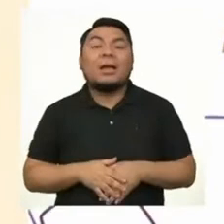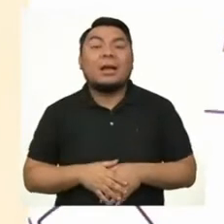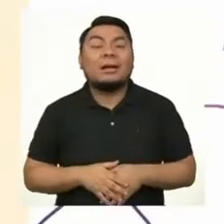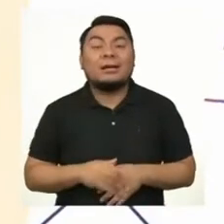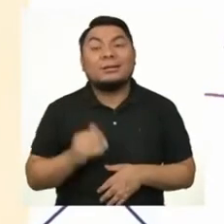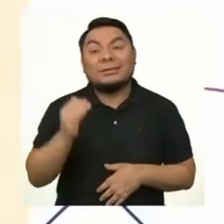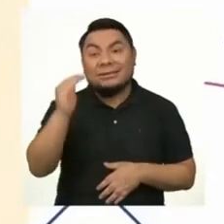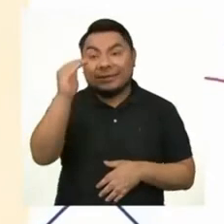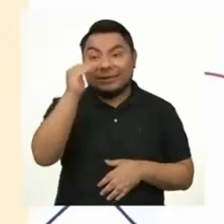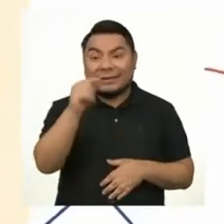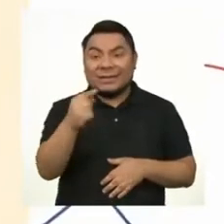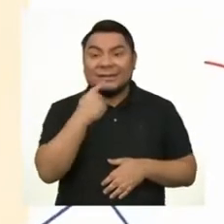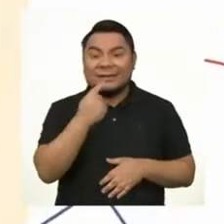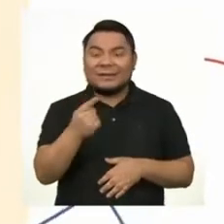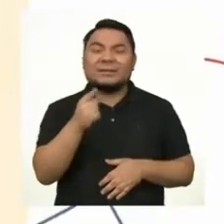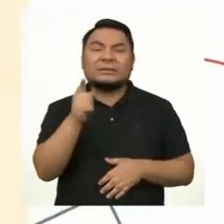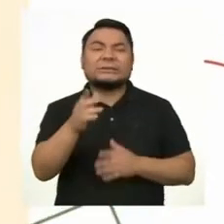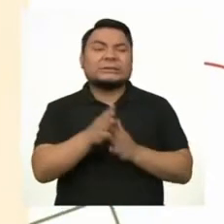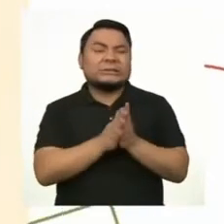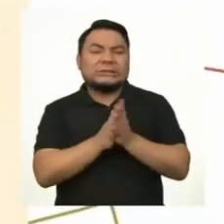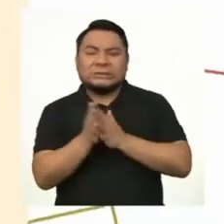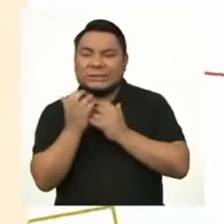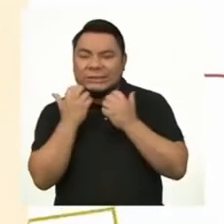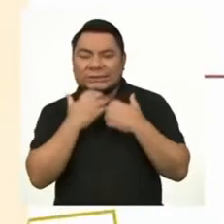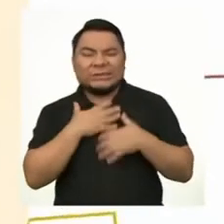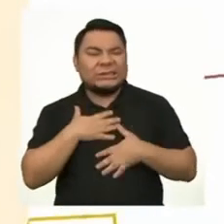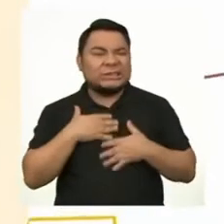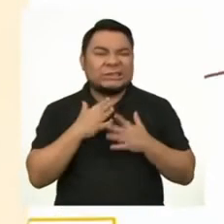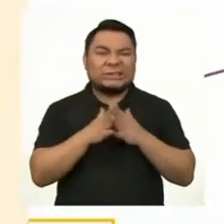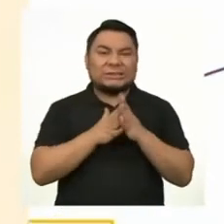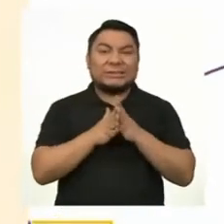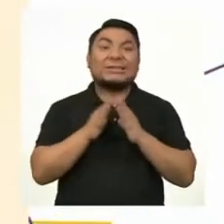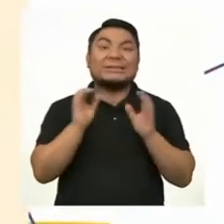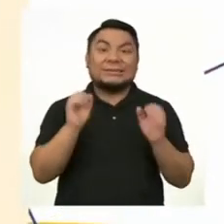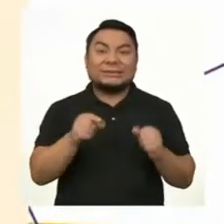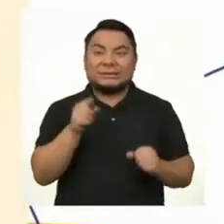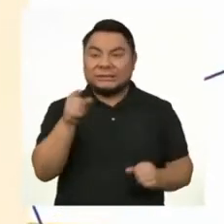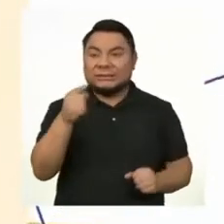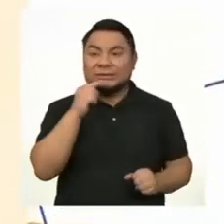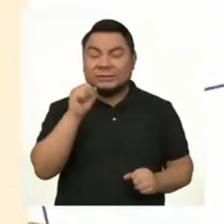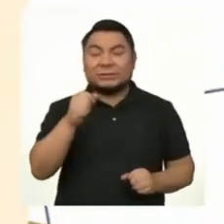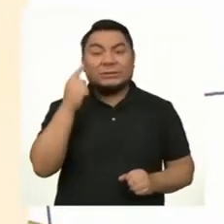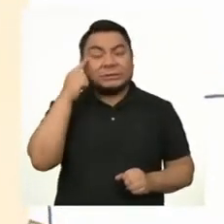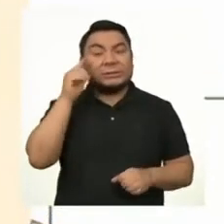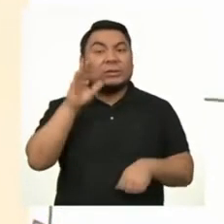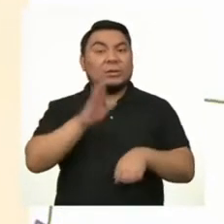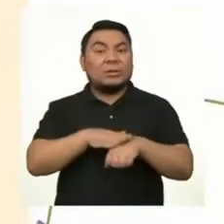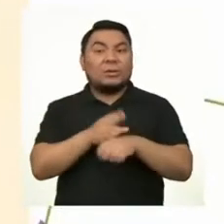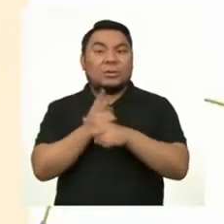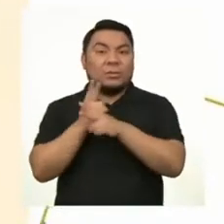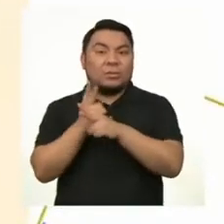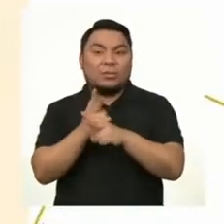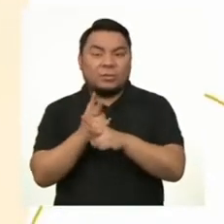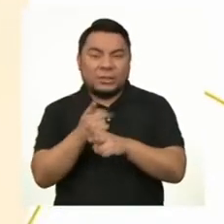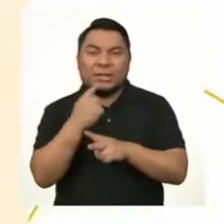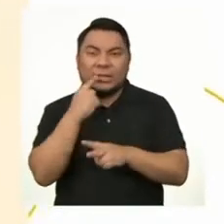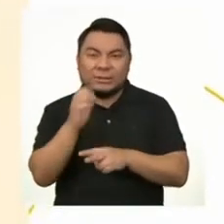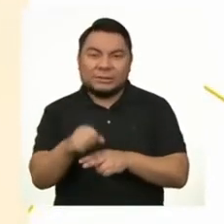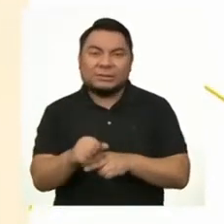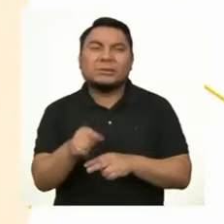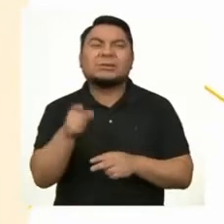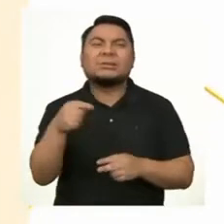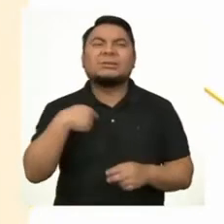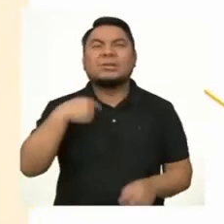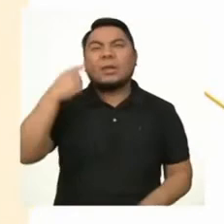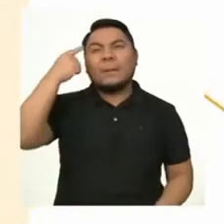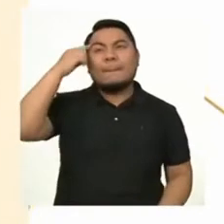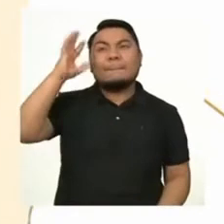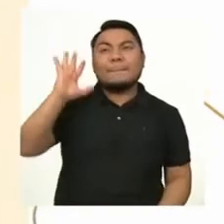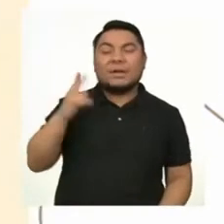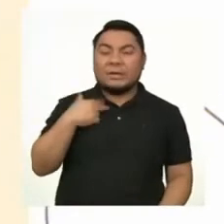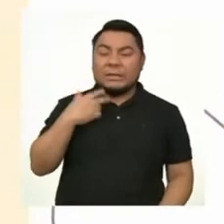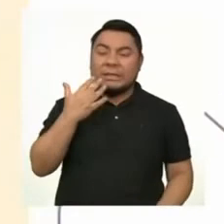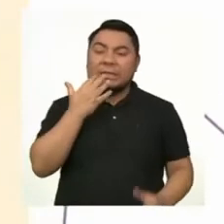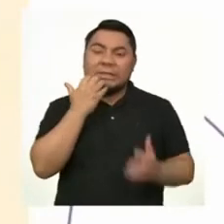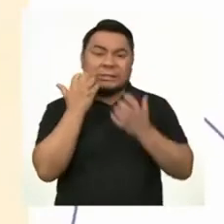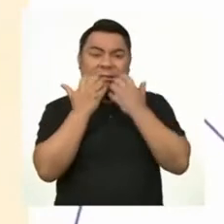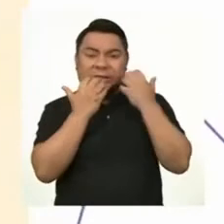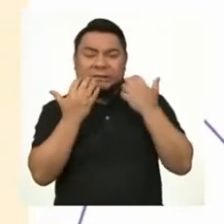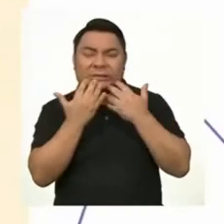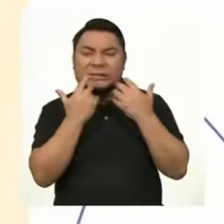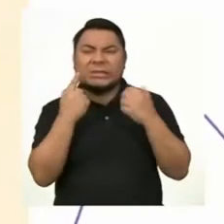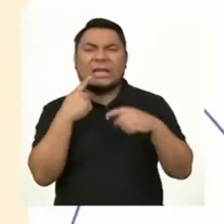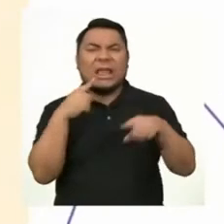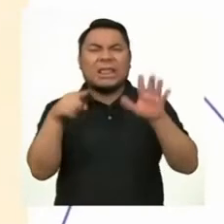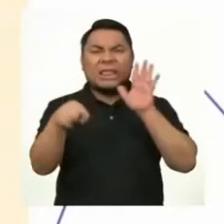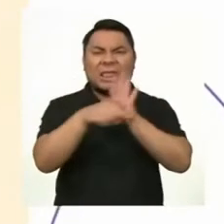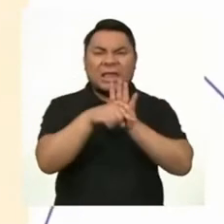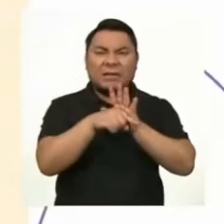ansiedad. Es curioso, dice que cumple una función de alerta. Yo siempre había pensado que la ansiedad es negativa, pero